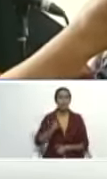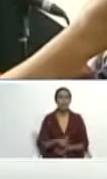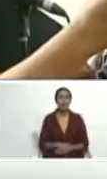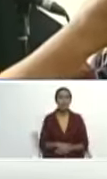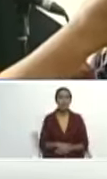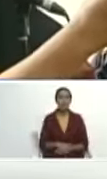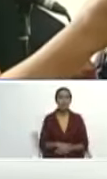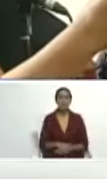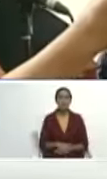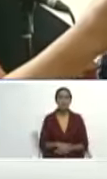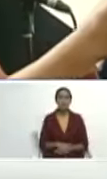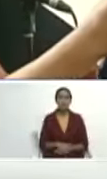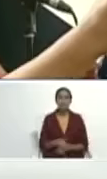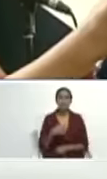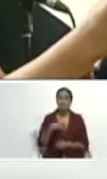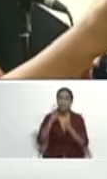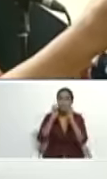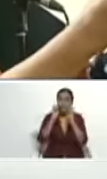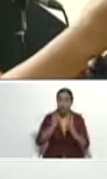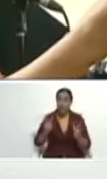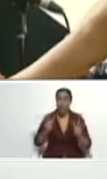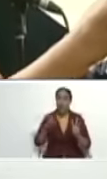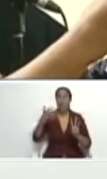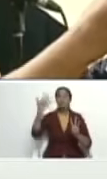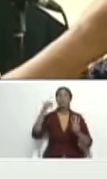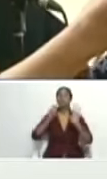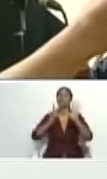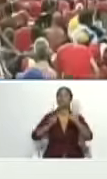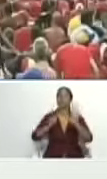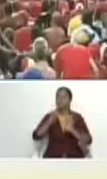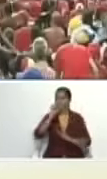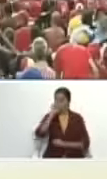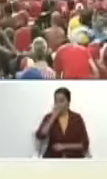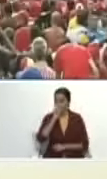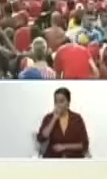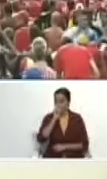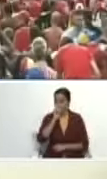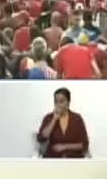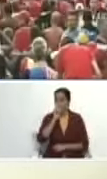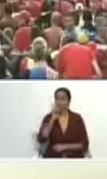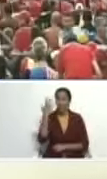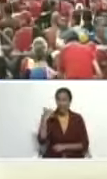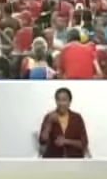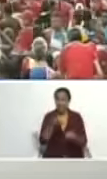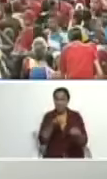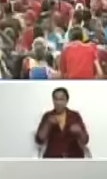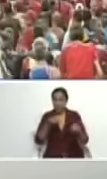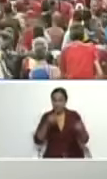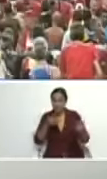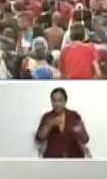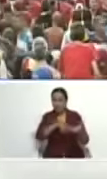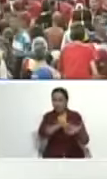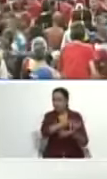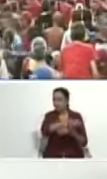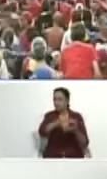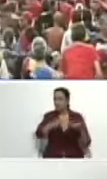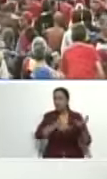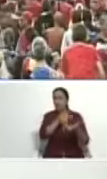Ahí está, mire, impresionante. Eso fue hace 7 años. En medio de las guarimbas más violentas,